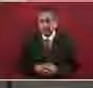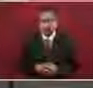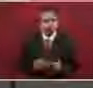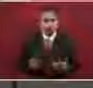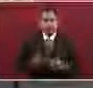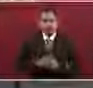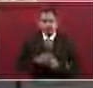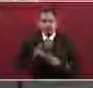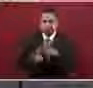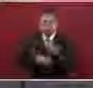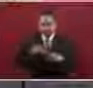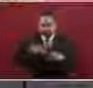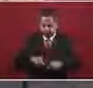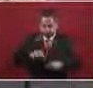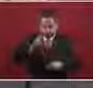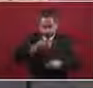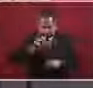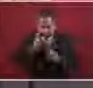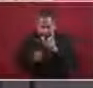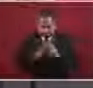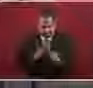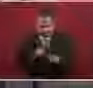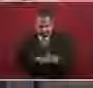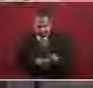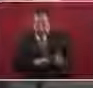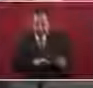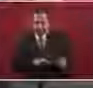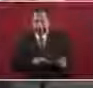lo vamos a tratar aquí.